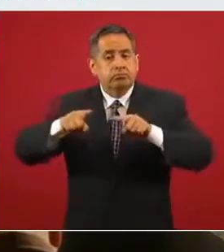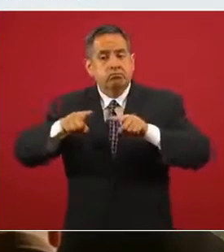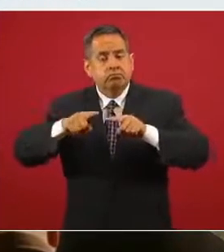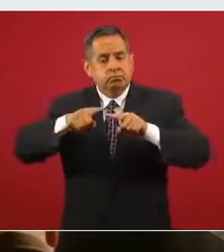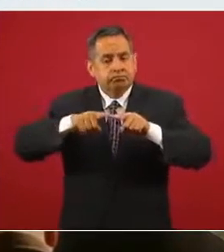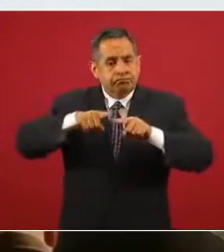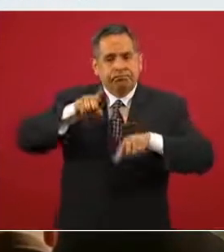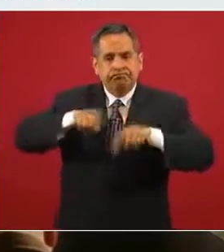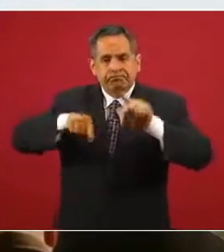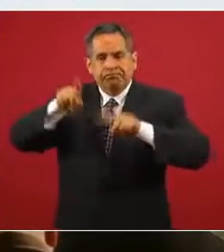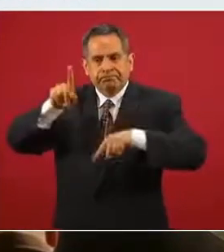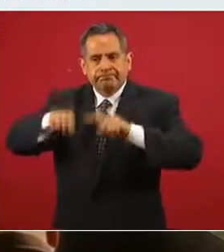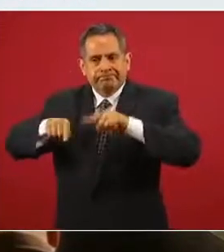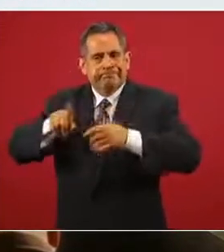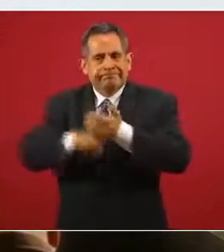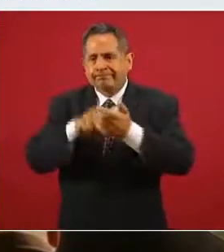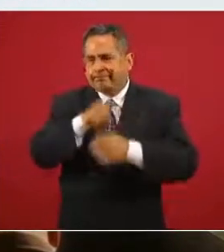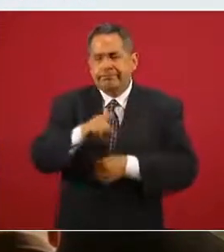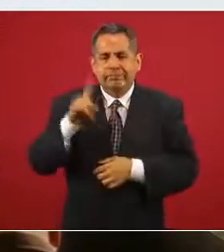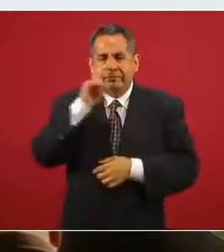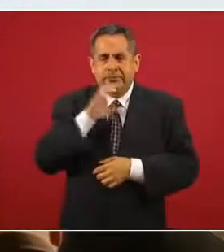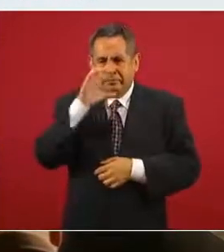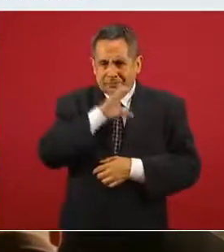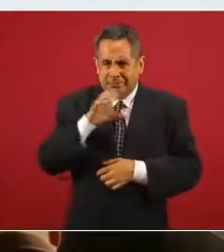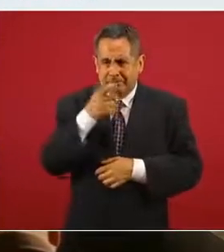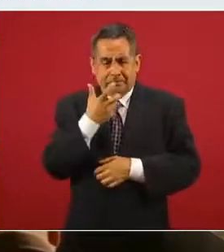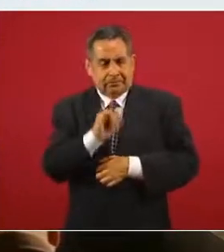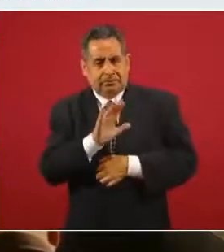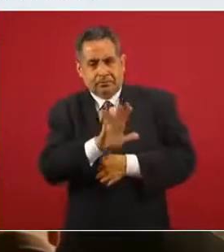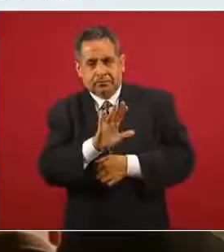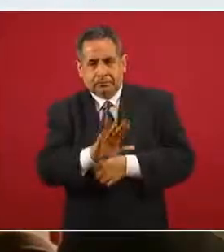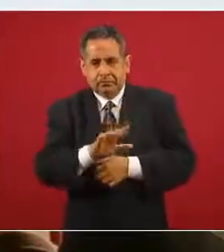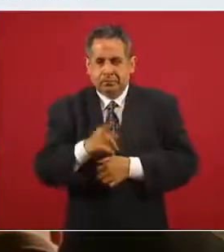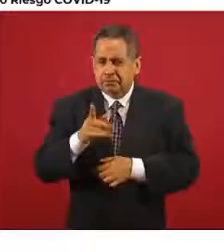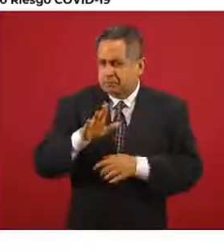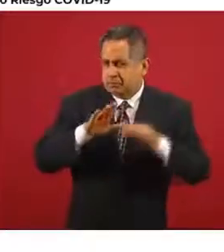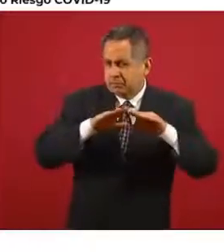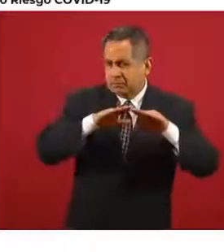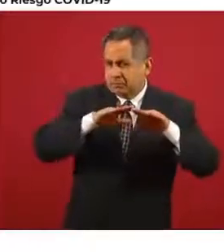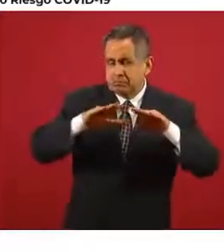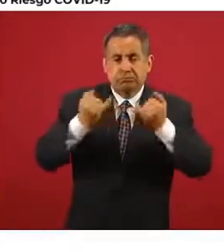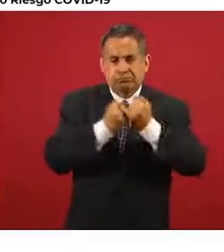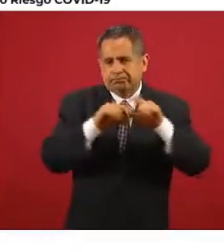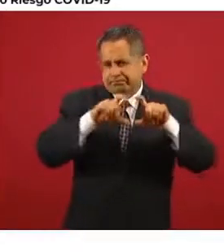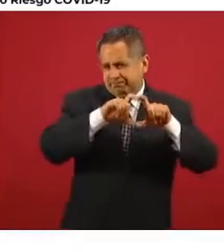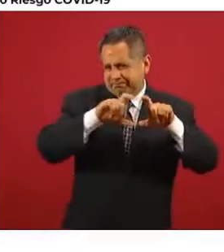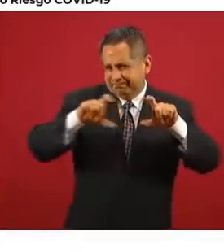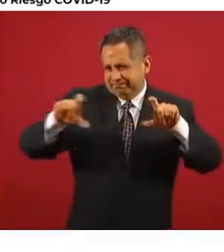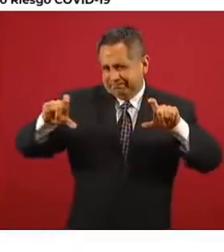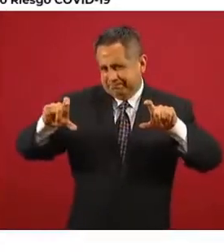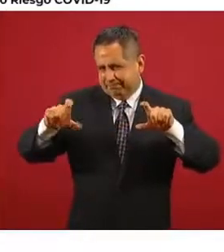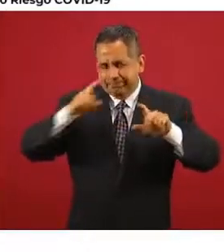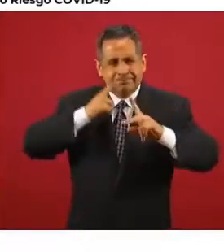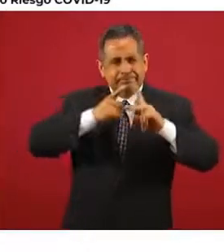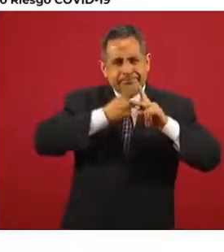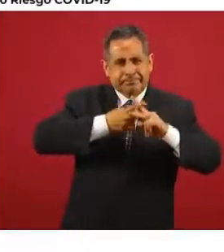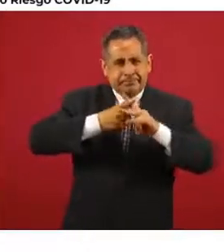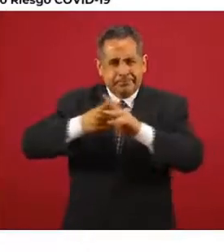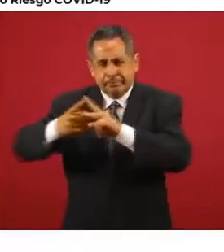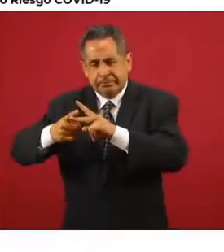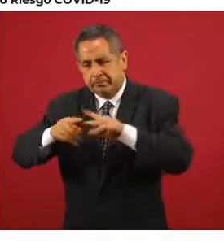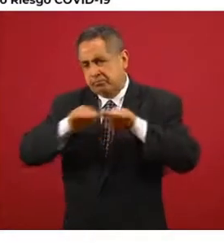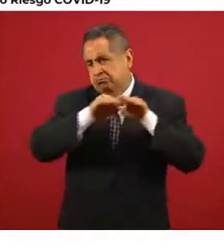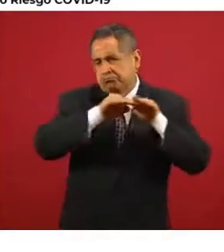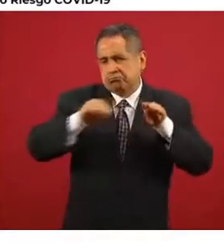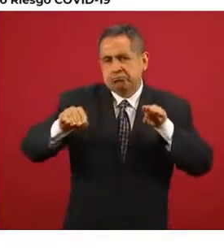muy importantes va teniendo subidas y bajadas. En general se encuentra en una meseta. Si hacemos el promedio de todas estas